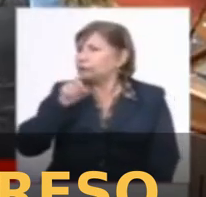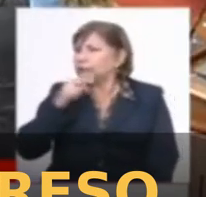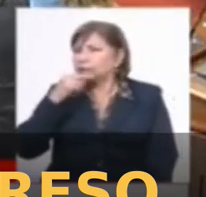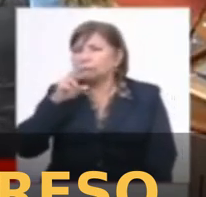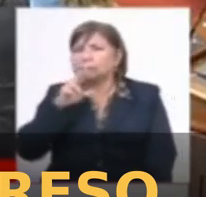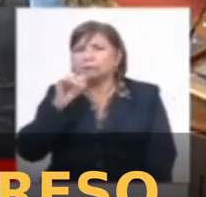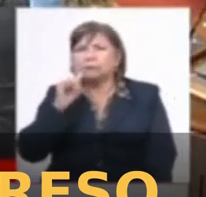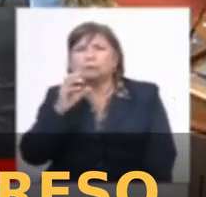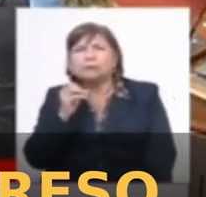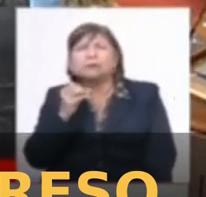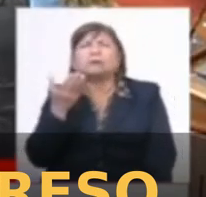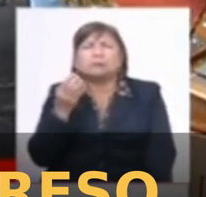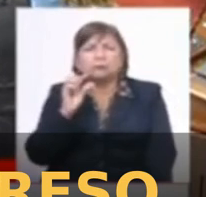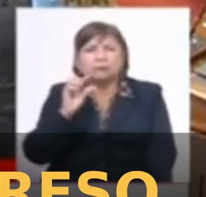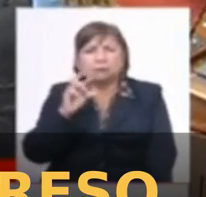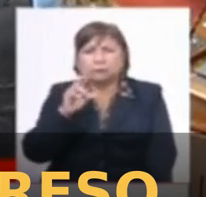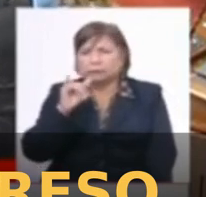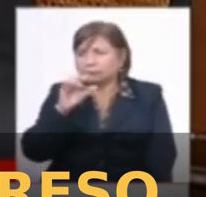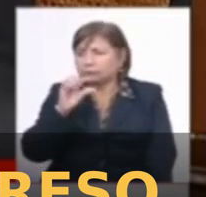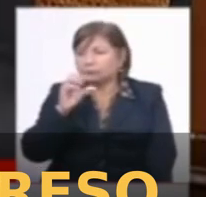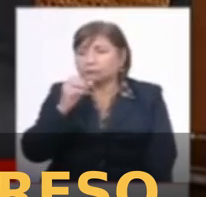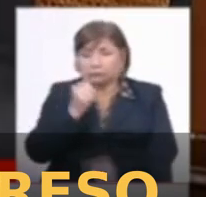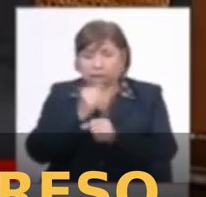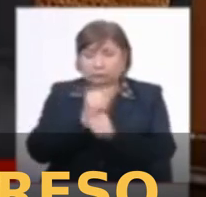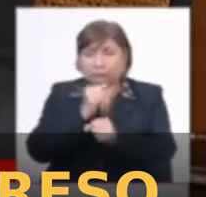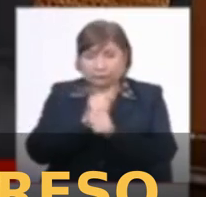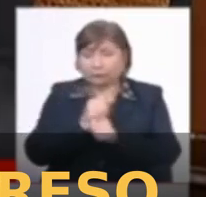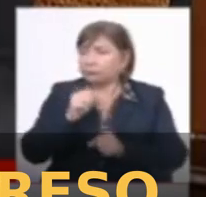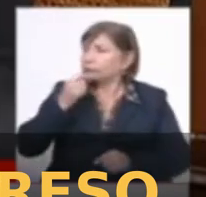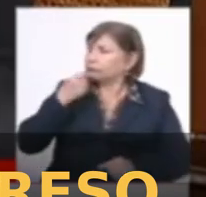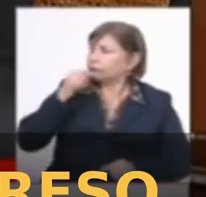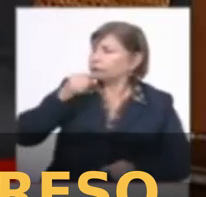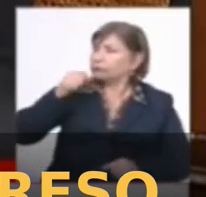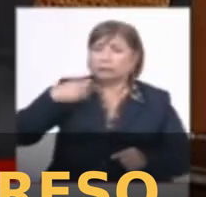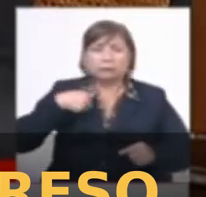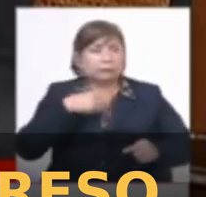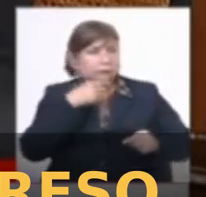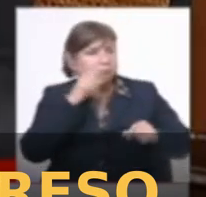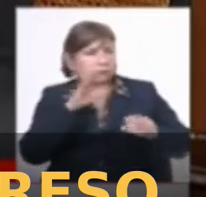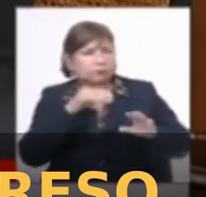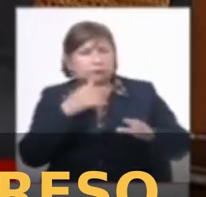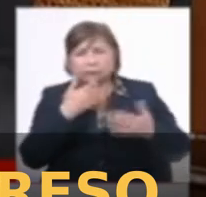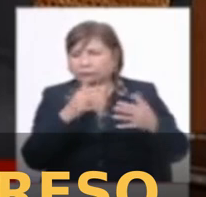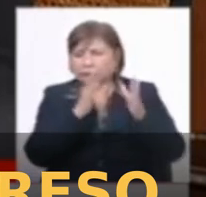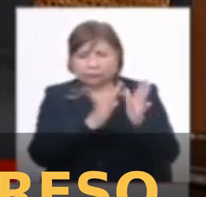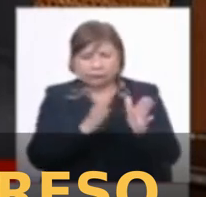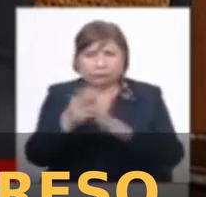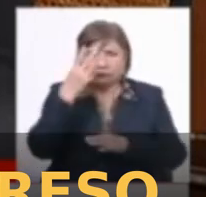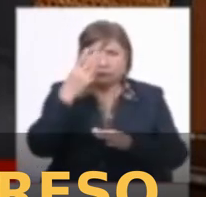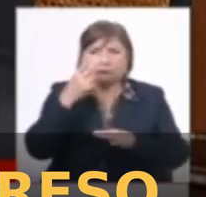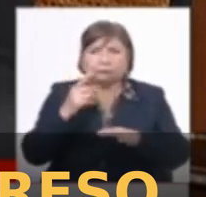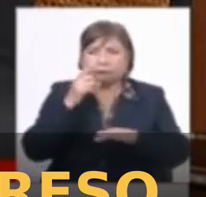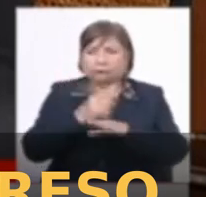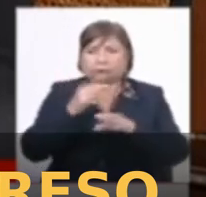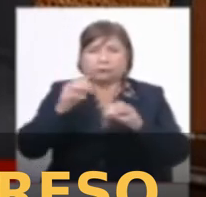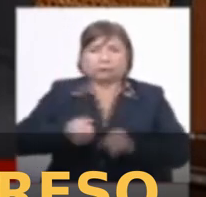arraigo, pero arraigo laboral, entiendo. Claro, del arraigo laboral que él necesitaba tener debido a que ya le habían armado dos procesos, okay, el de